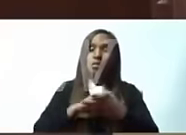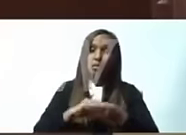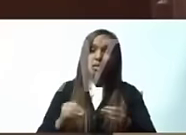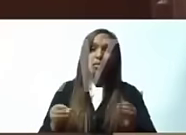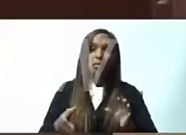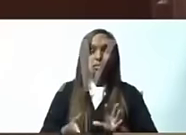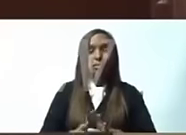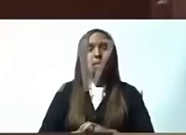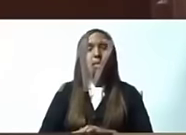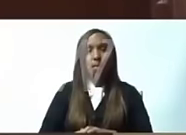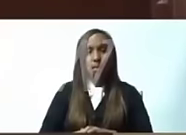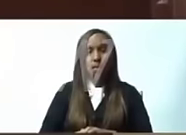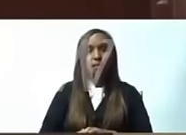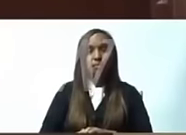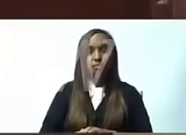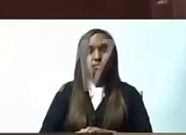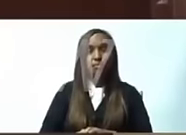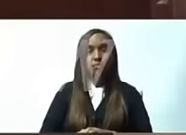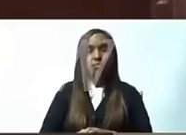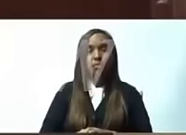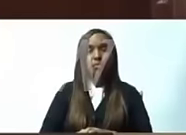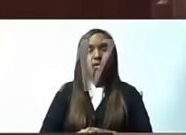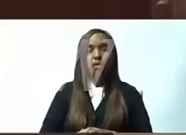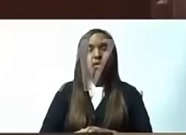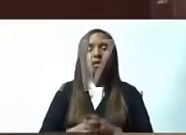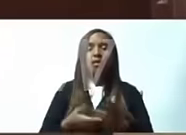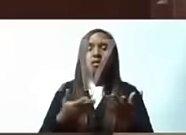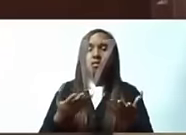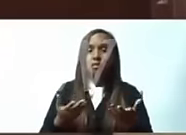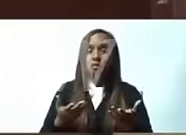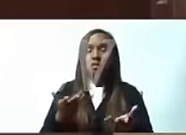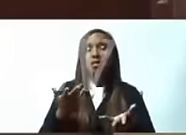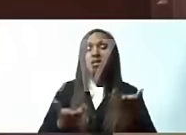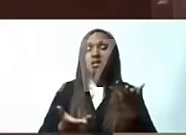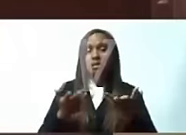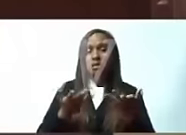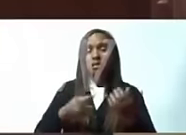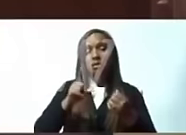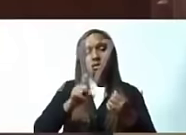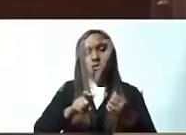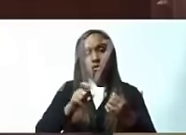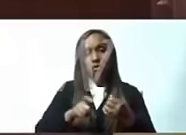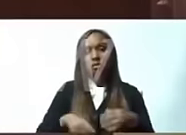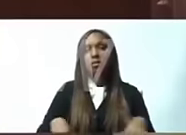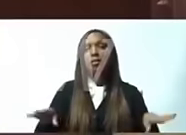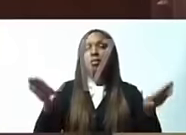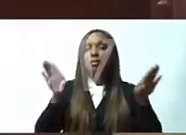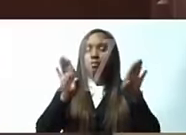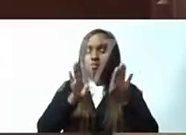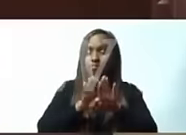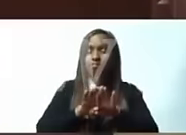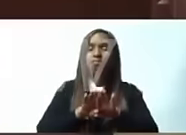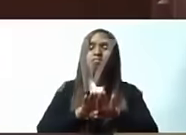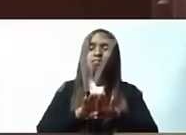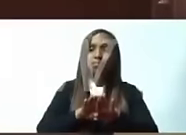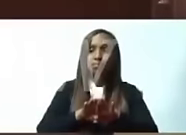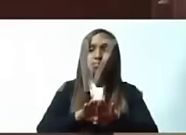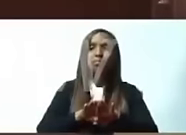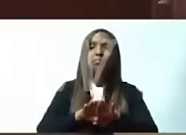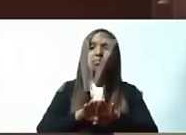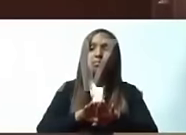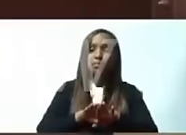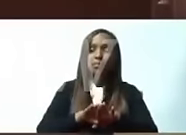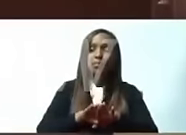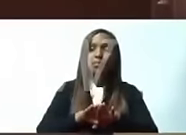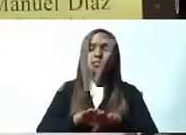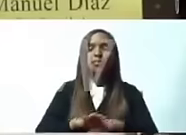hacer picadito y es lo contrario. Gracias. Gracias, presidente. Y no es a ti, Rafael, sino... Gracias,